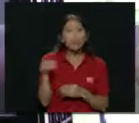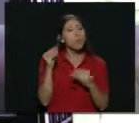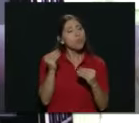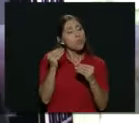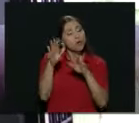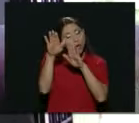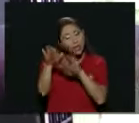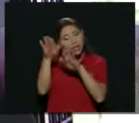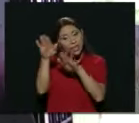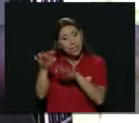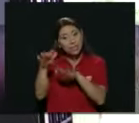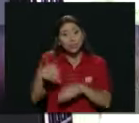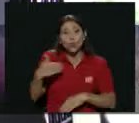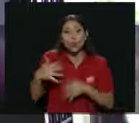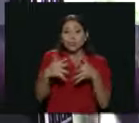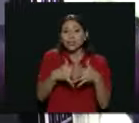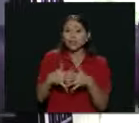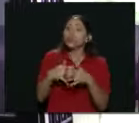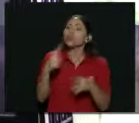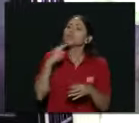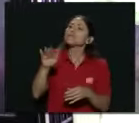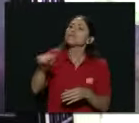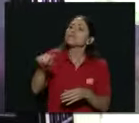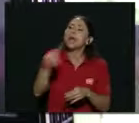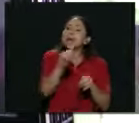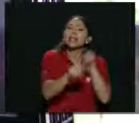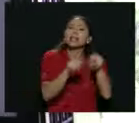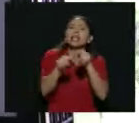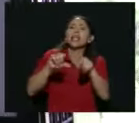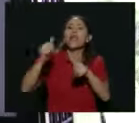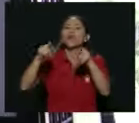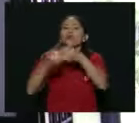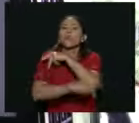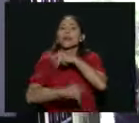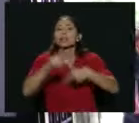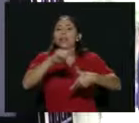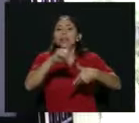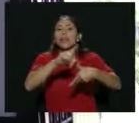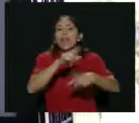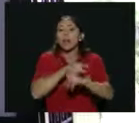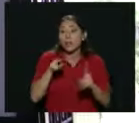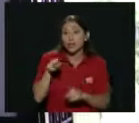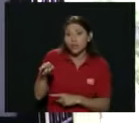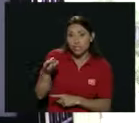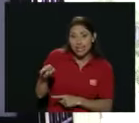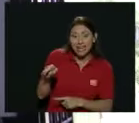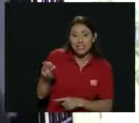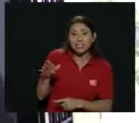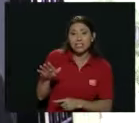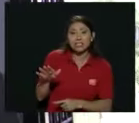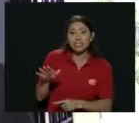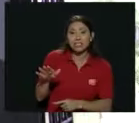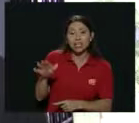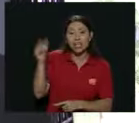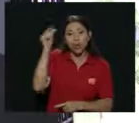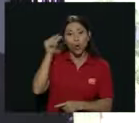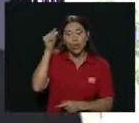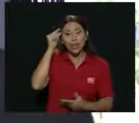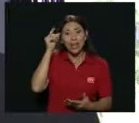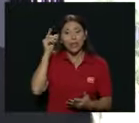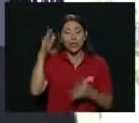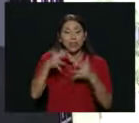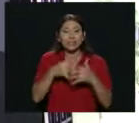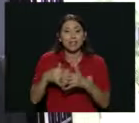Son muy obedientes cuando Estados Unidos les pide que critiquen a otro país latinoamericano, pero no alzan la voz cuando